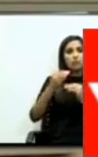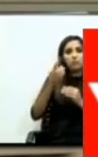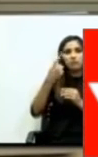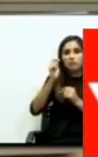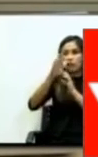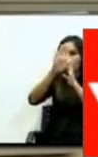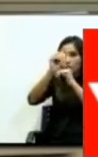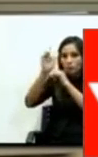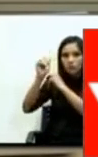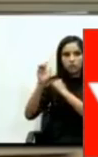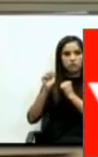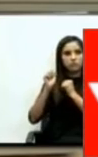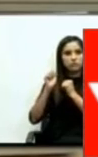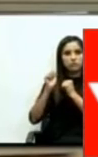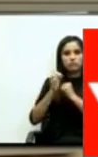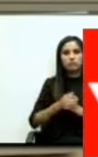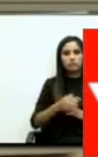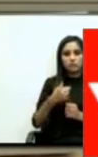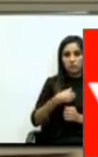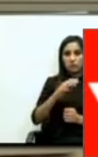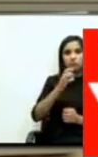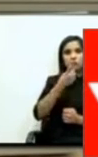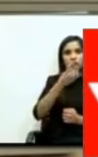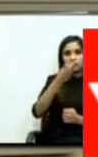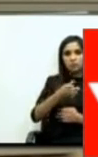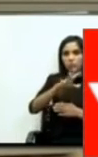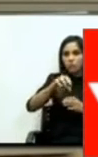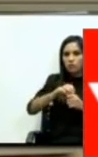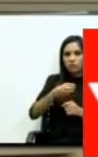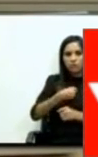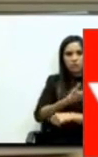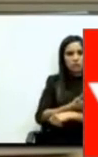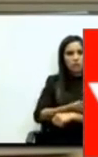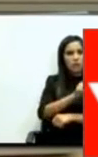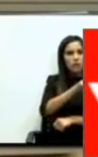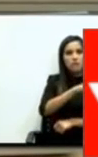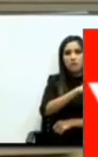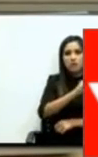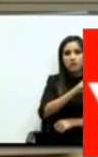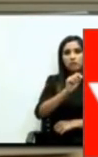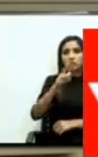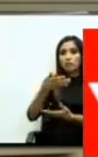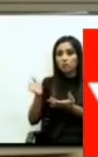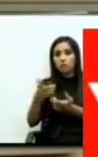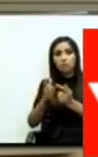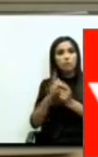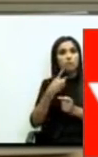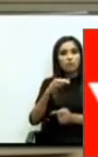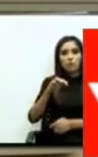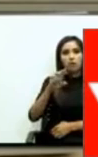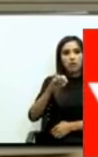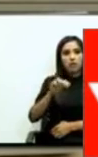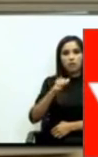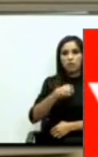acuerdos yo estoy a favor de todo lo que dijo mi compañera alma y como parte del partido morena sé que tendría que